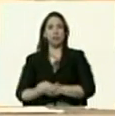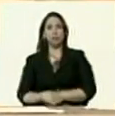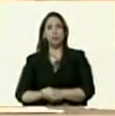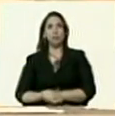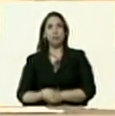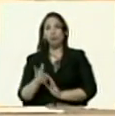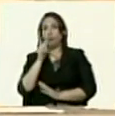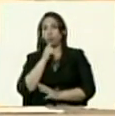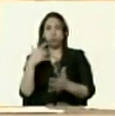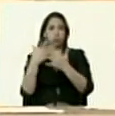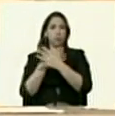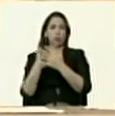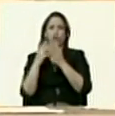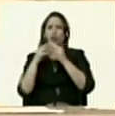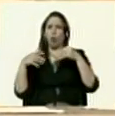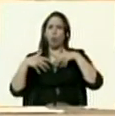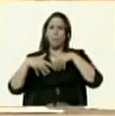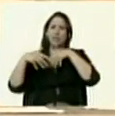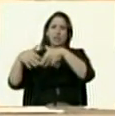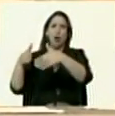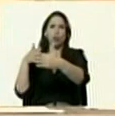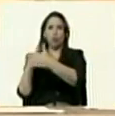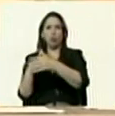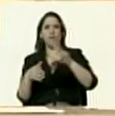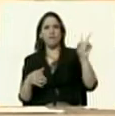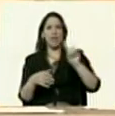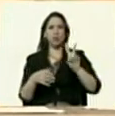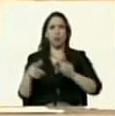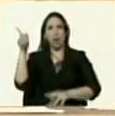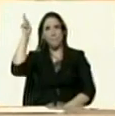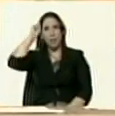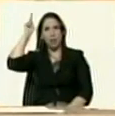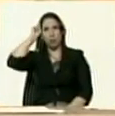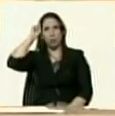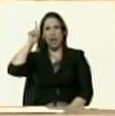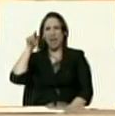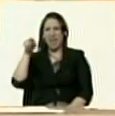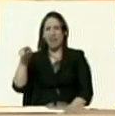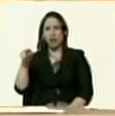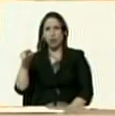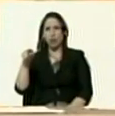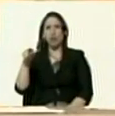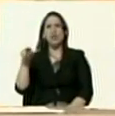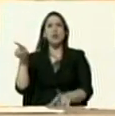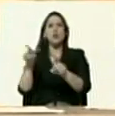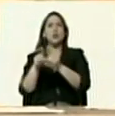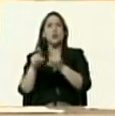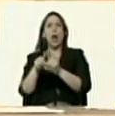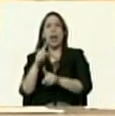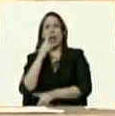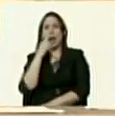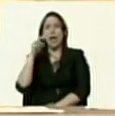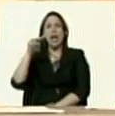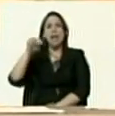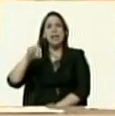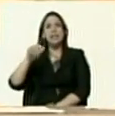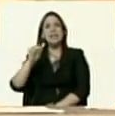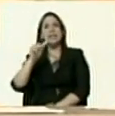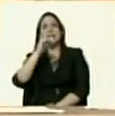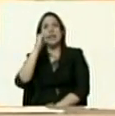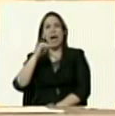todos los que marcharon contra Venezuela en Lima son unos nazis. No tengo duda de